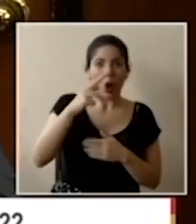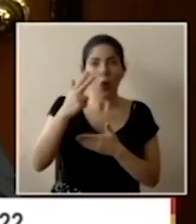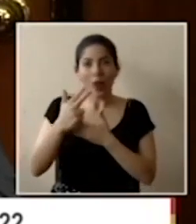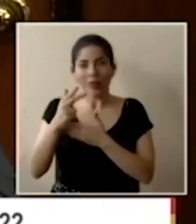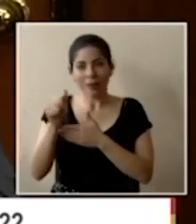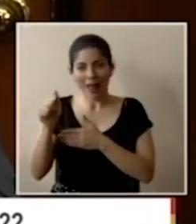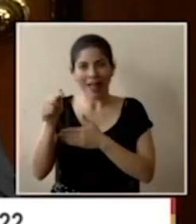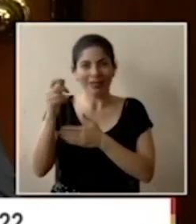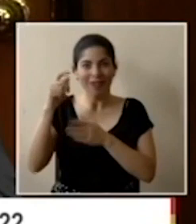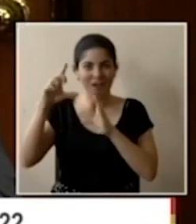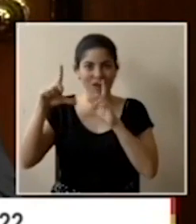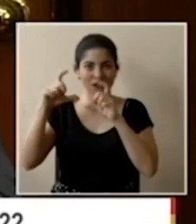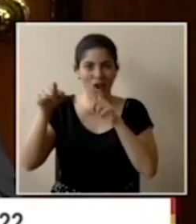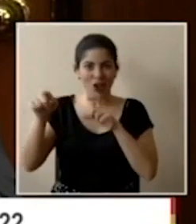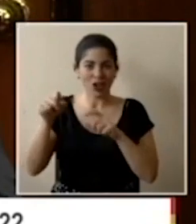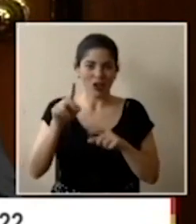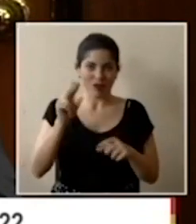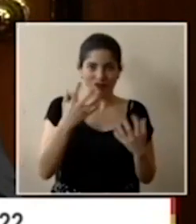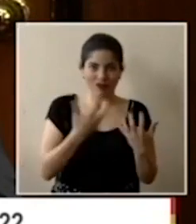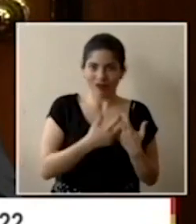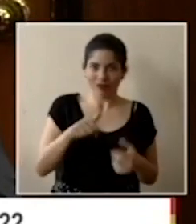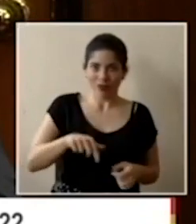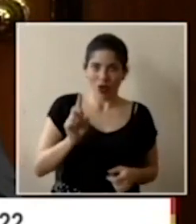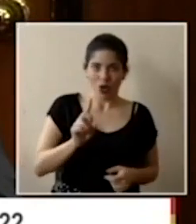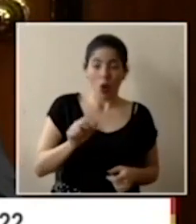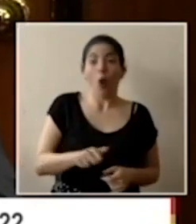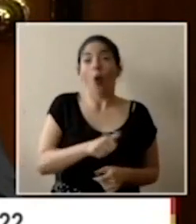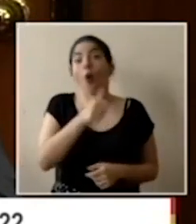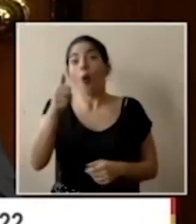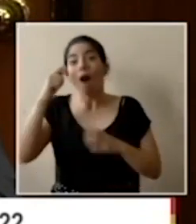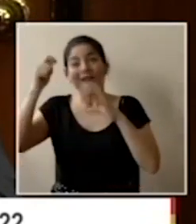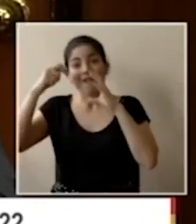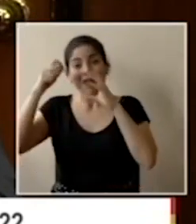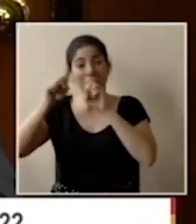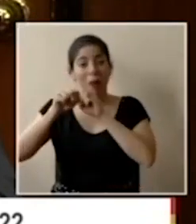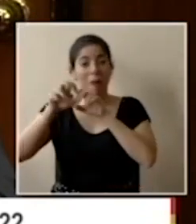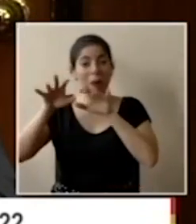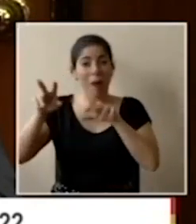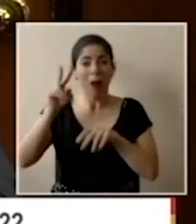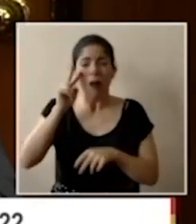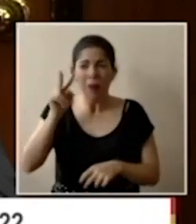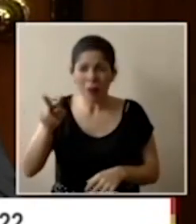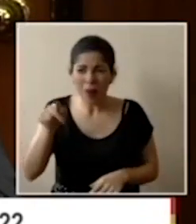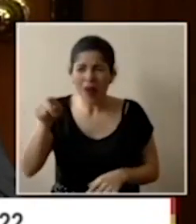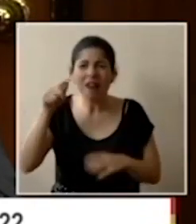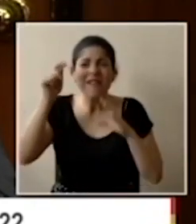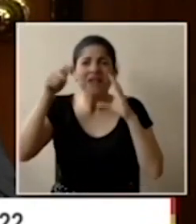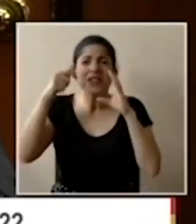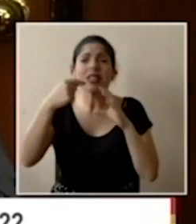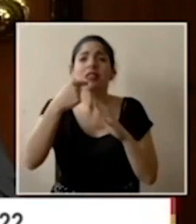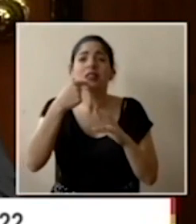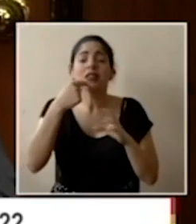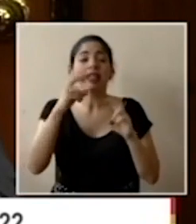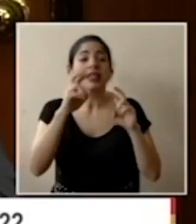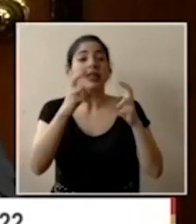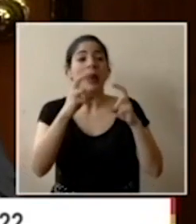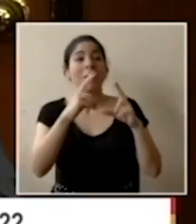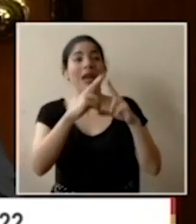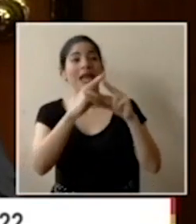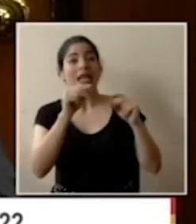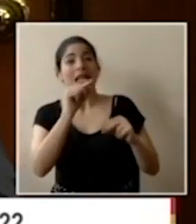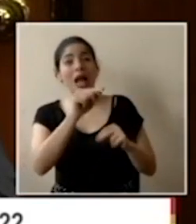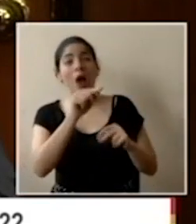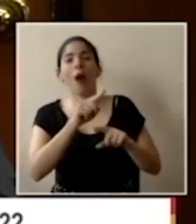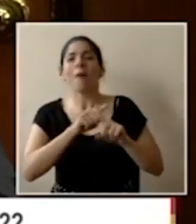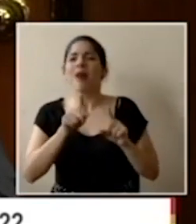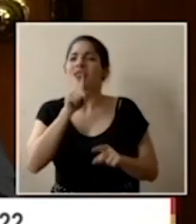Guatemala. Además, hay otro video que han circulado masivamente donde hacen ver que el tema es en Nicaragua, pero en